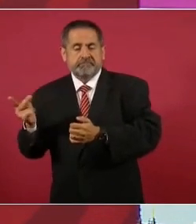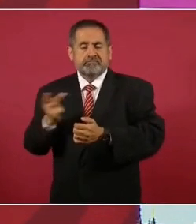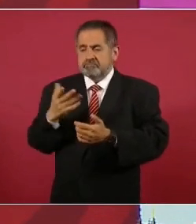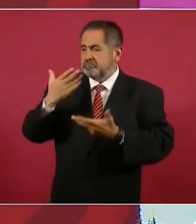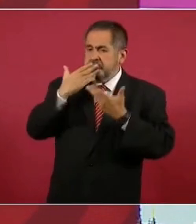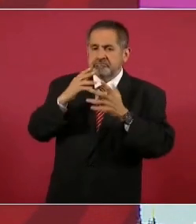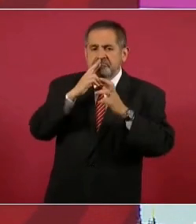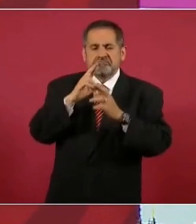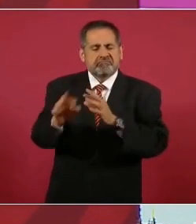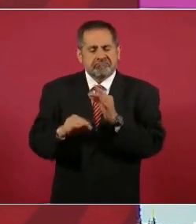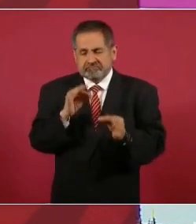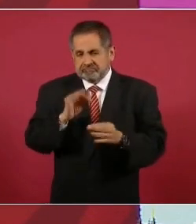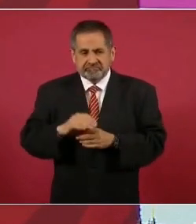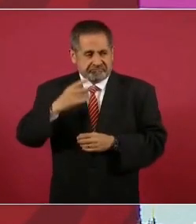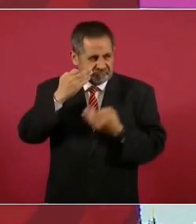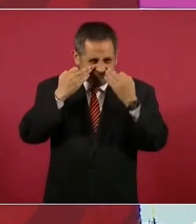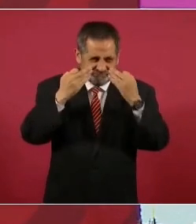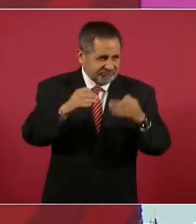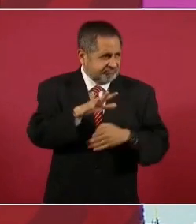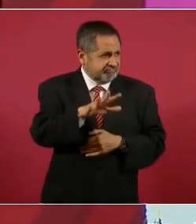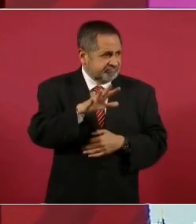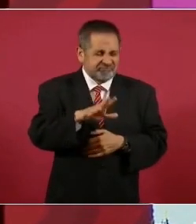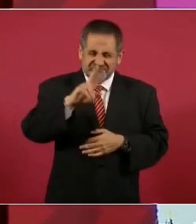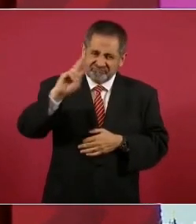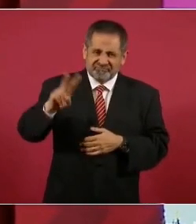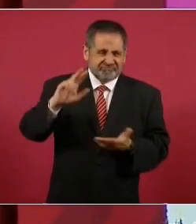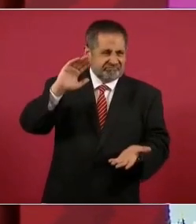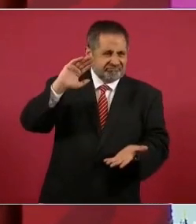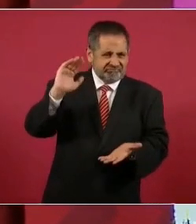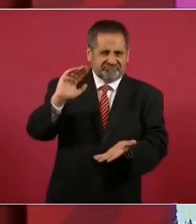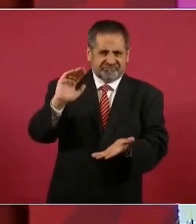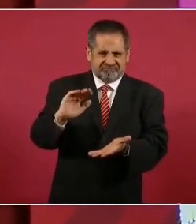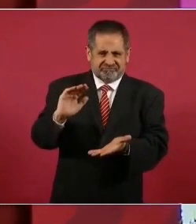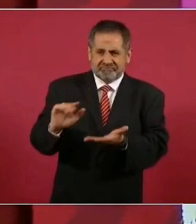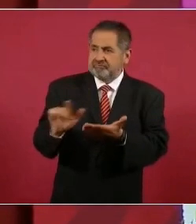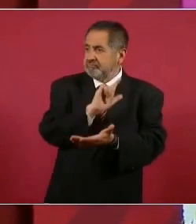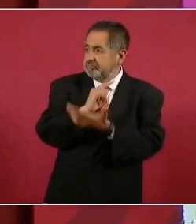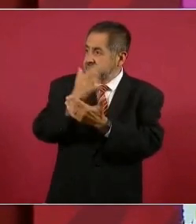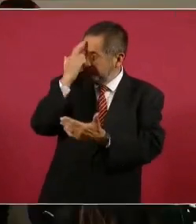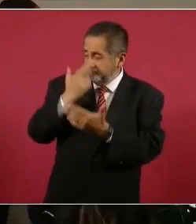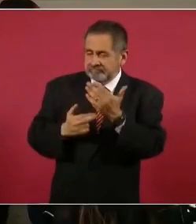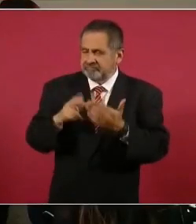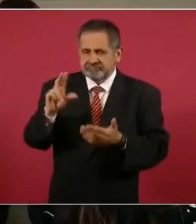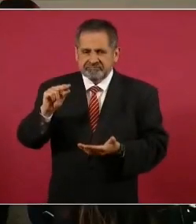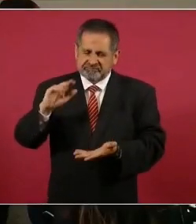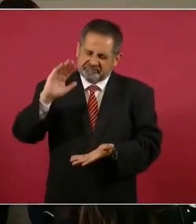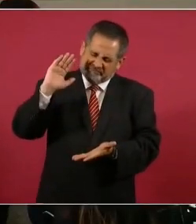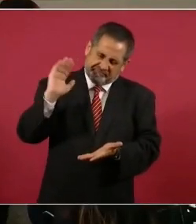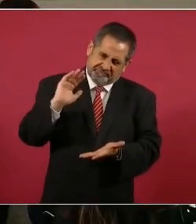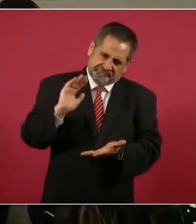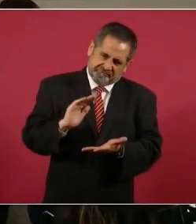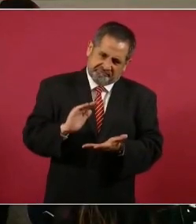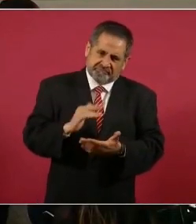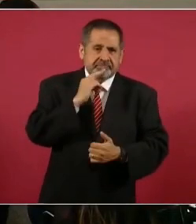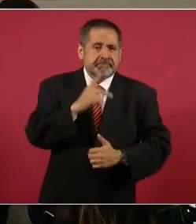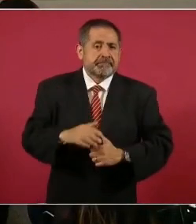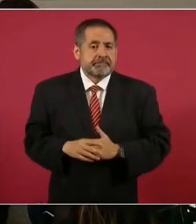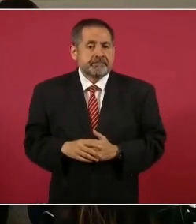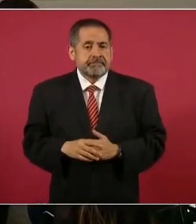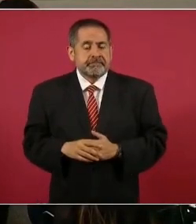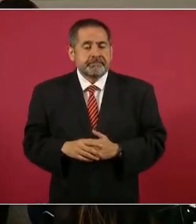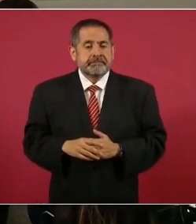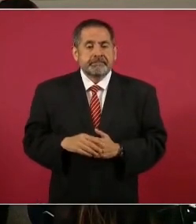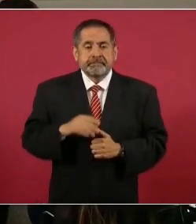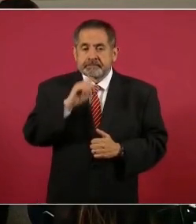resultados y hay una baja visible en la incidencia delictiva de nuestro país adelante ahora también